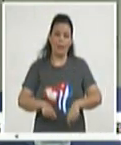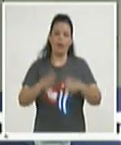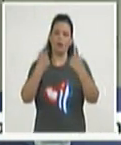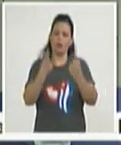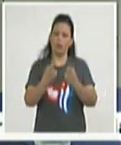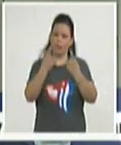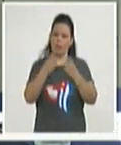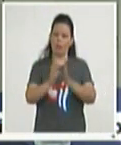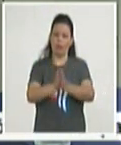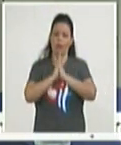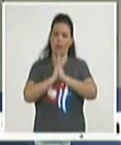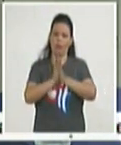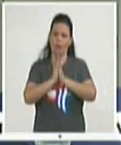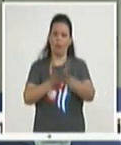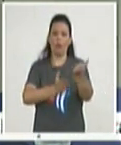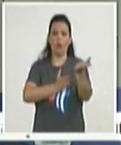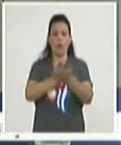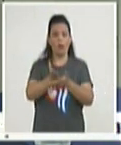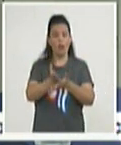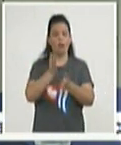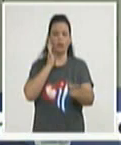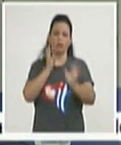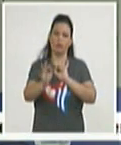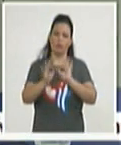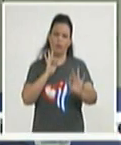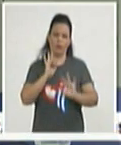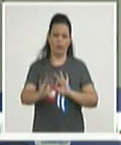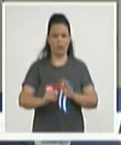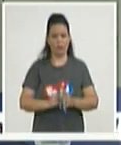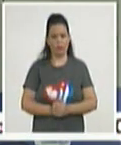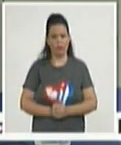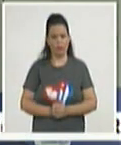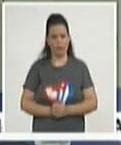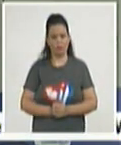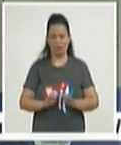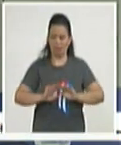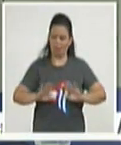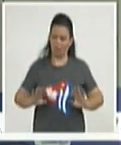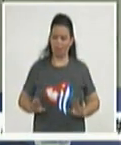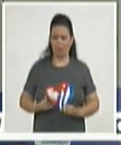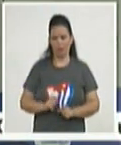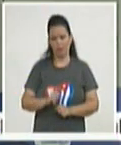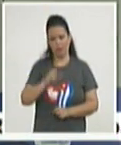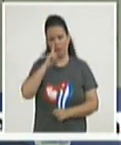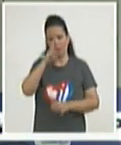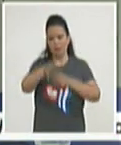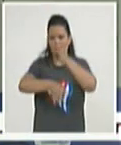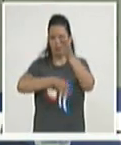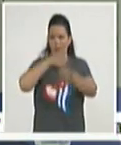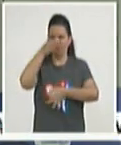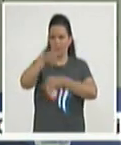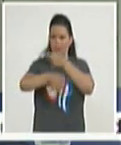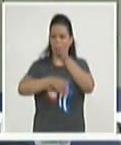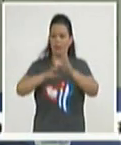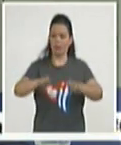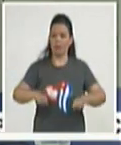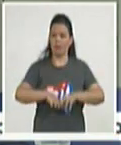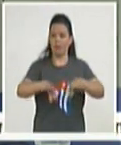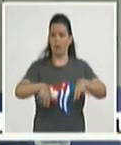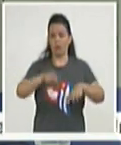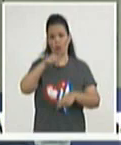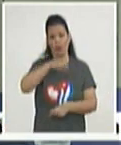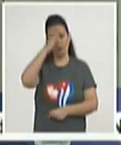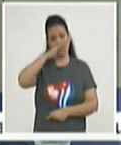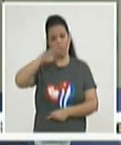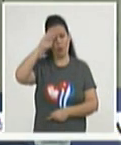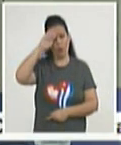medidas de protección. Esta es la situación de Cuba, los cubanos y todos trabajando para su control,